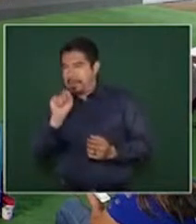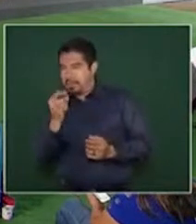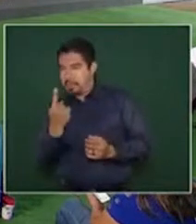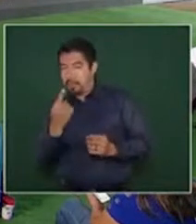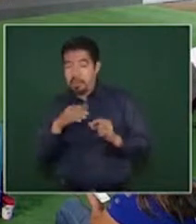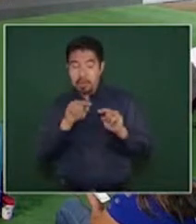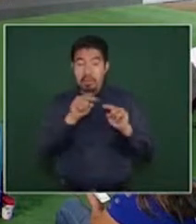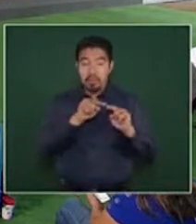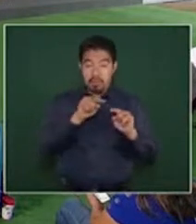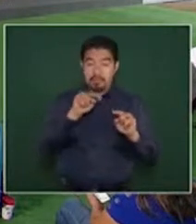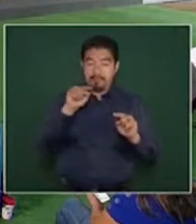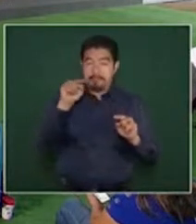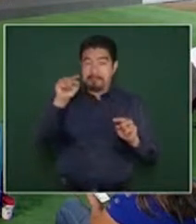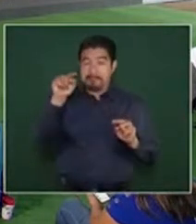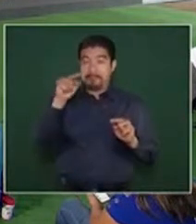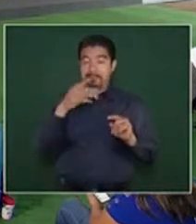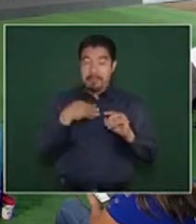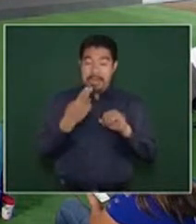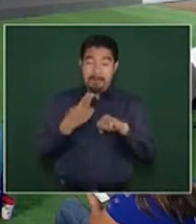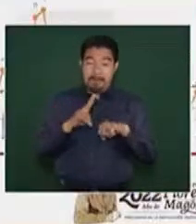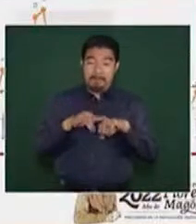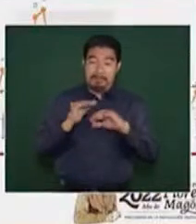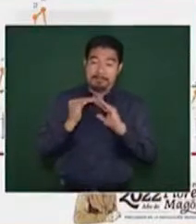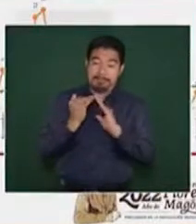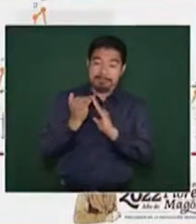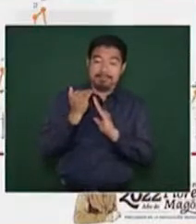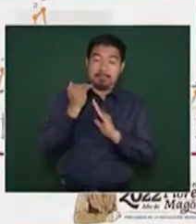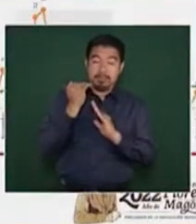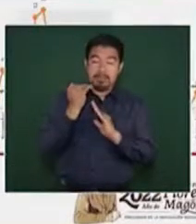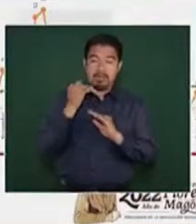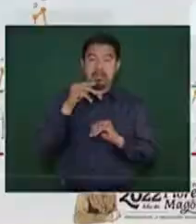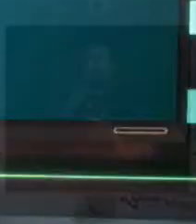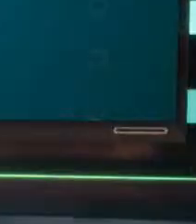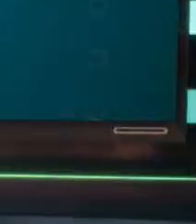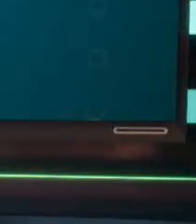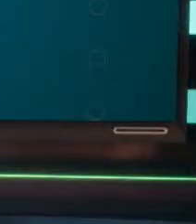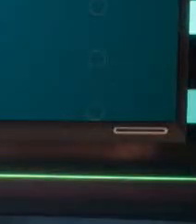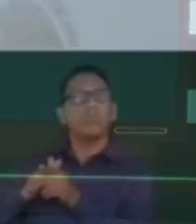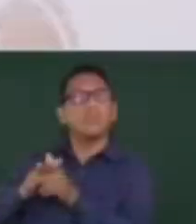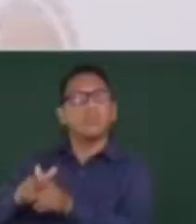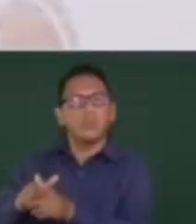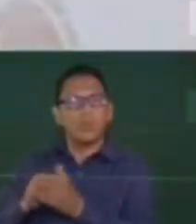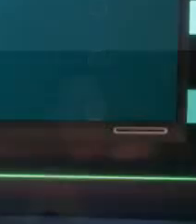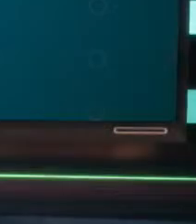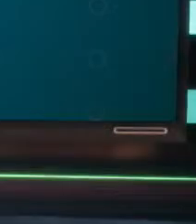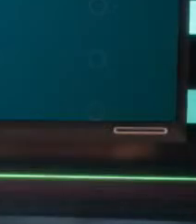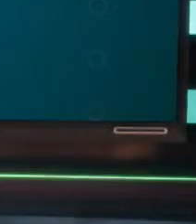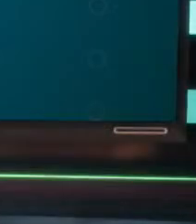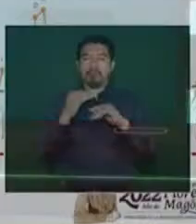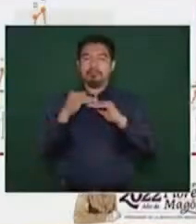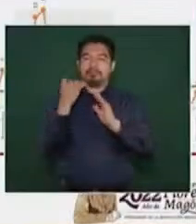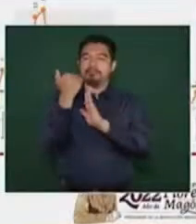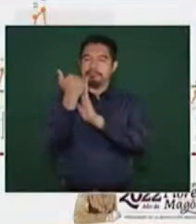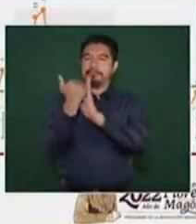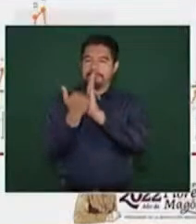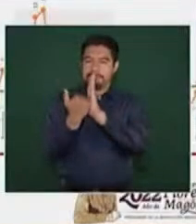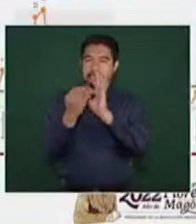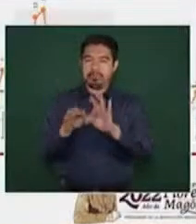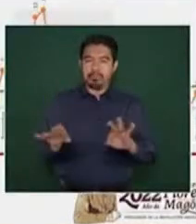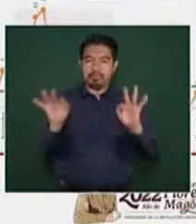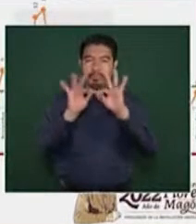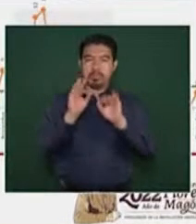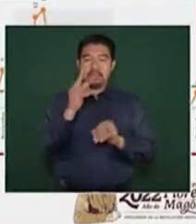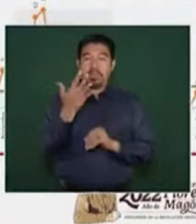a su país. Estas fueron las palabras del presidente López Obrador. No están solos. Ese es